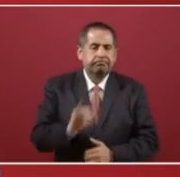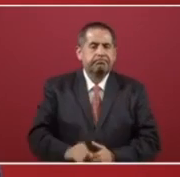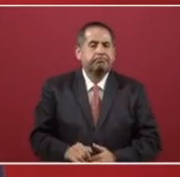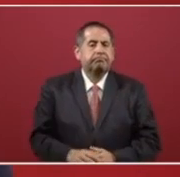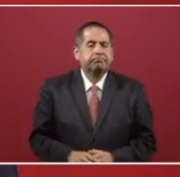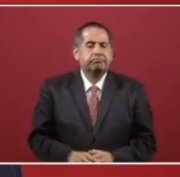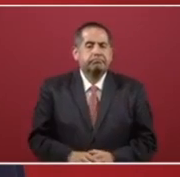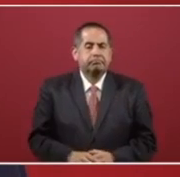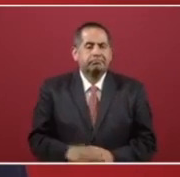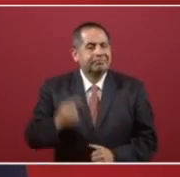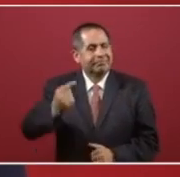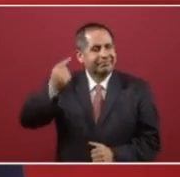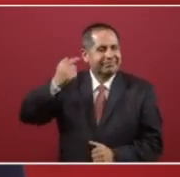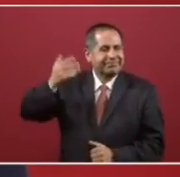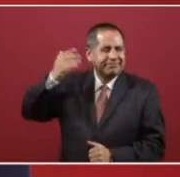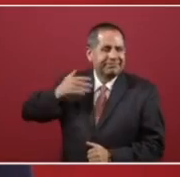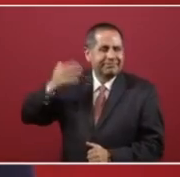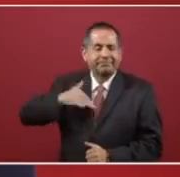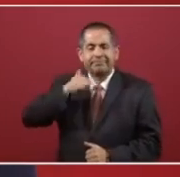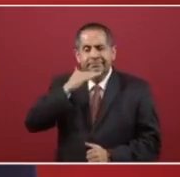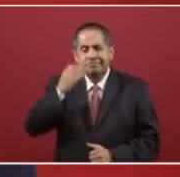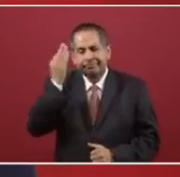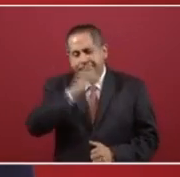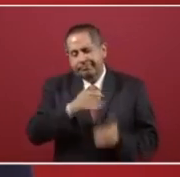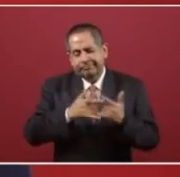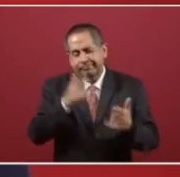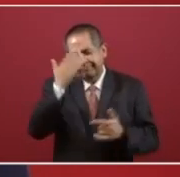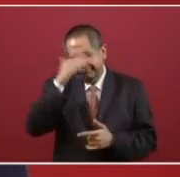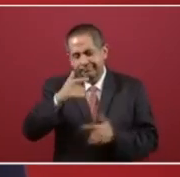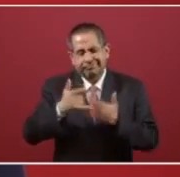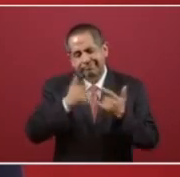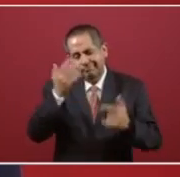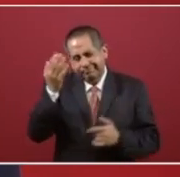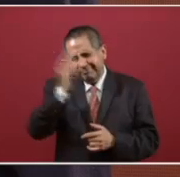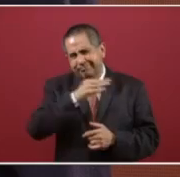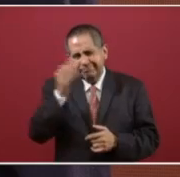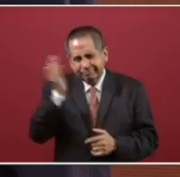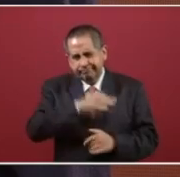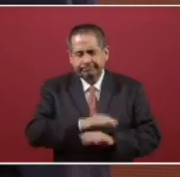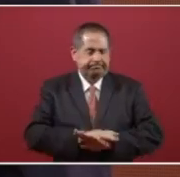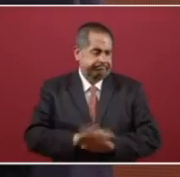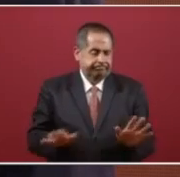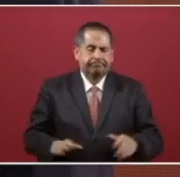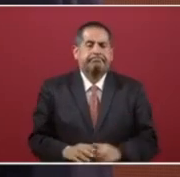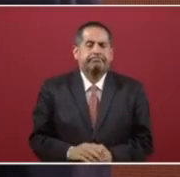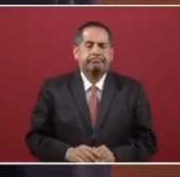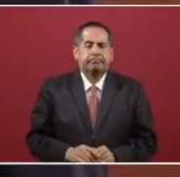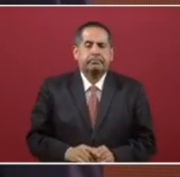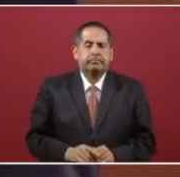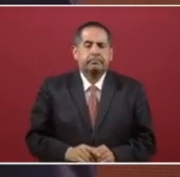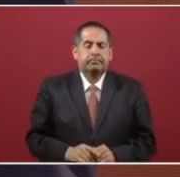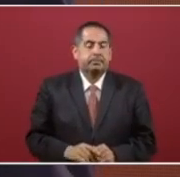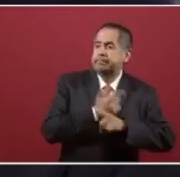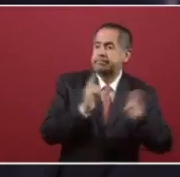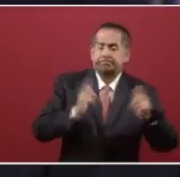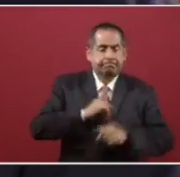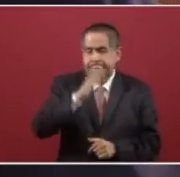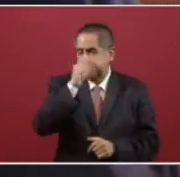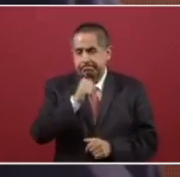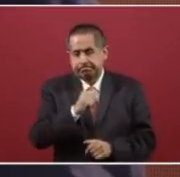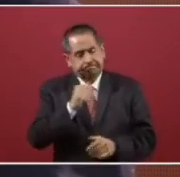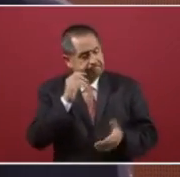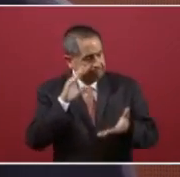administración trabaja para que se reforme el artículo 108 de la Constitución mexicana y que el presidente sea juzgado por corrupción y delito electoral.